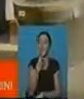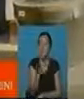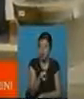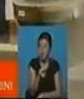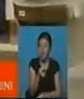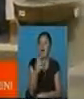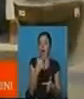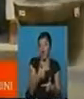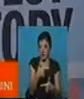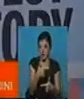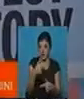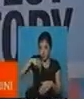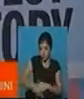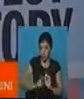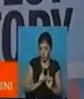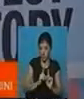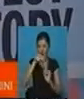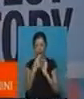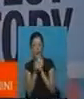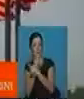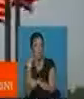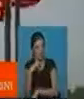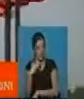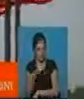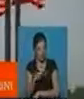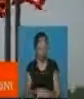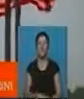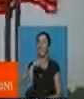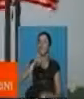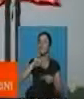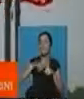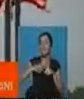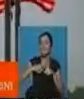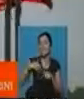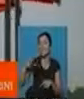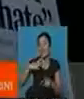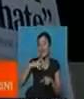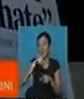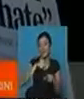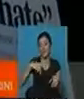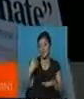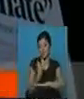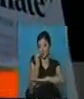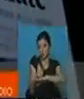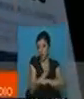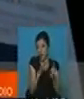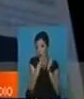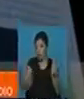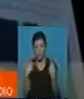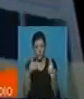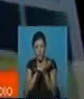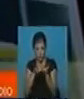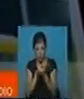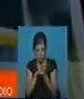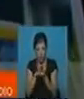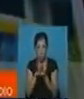armas. Una política que, según parece, quedará como una frustración de su administración. Las palabras de